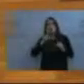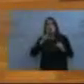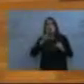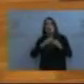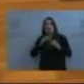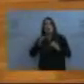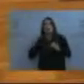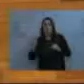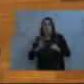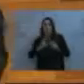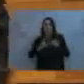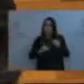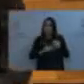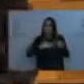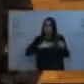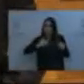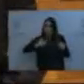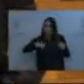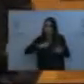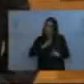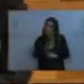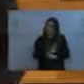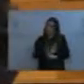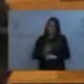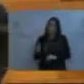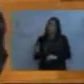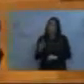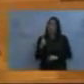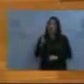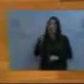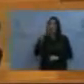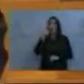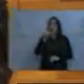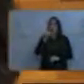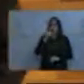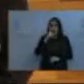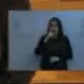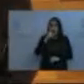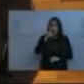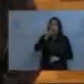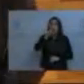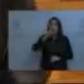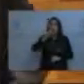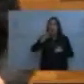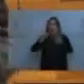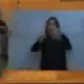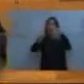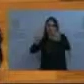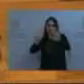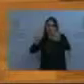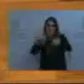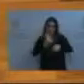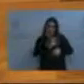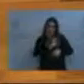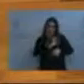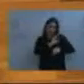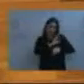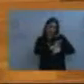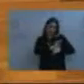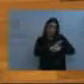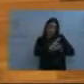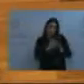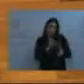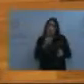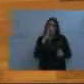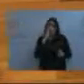La moción era nuestra. Se aprobó en junio de 2009, señora consejera.